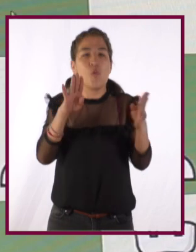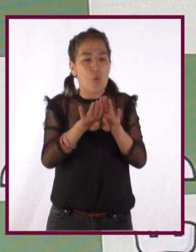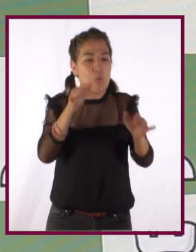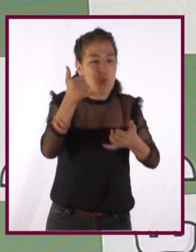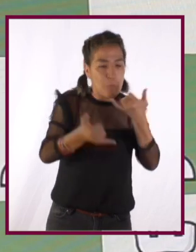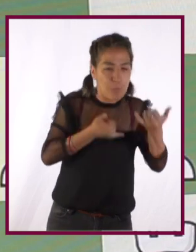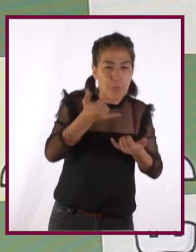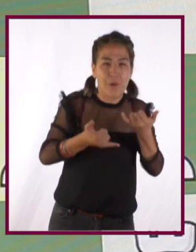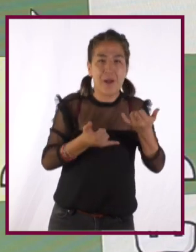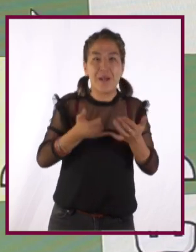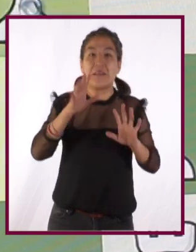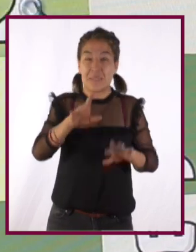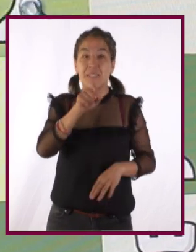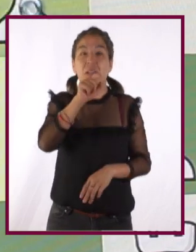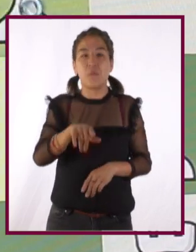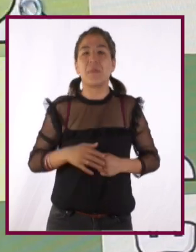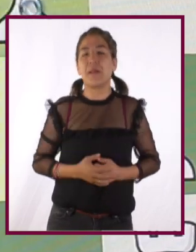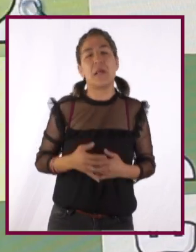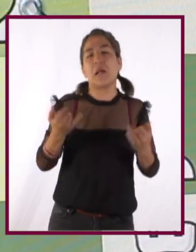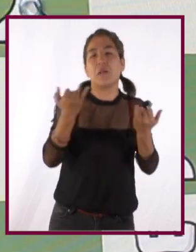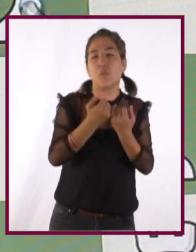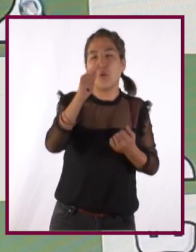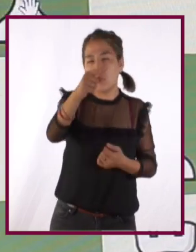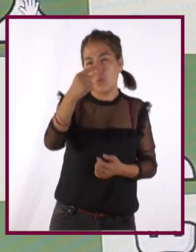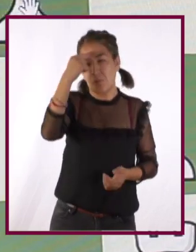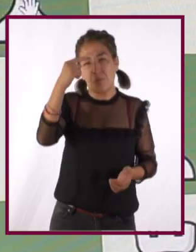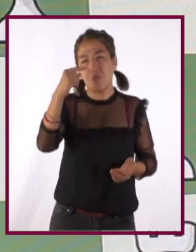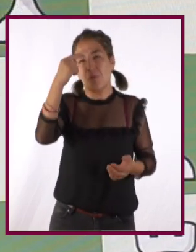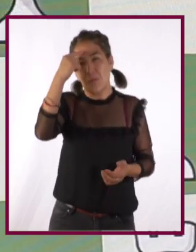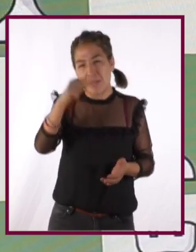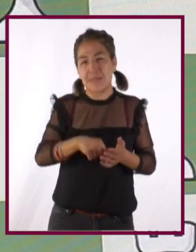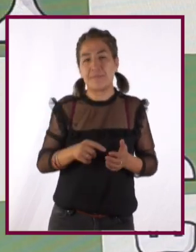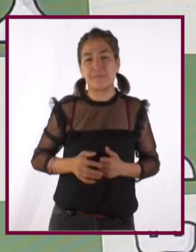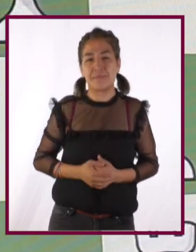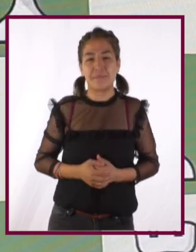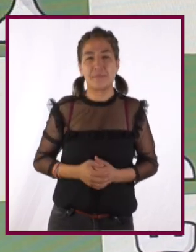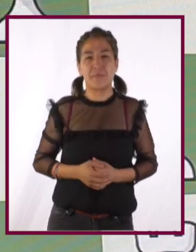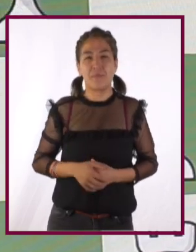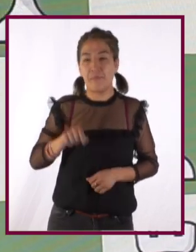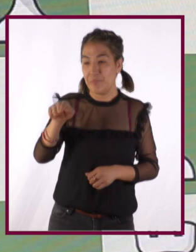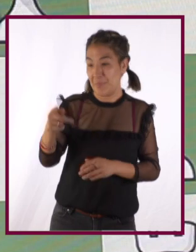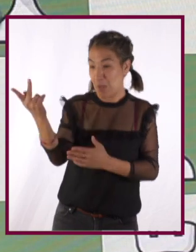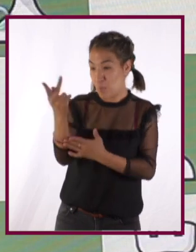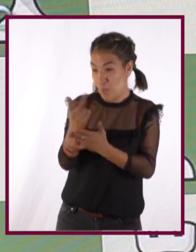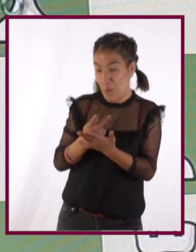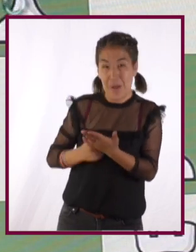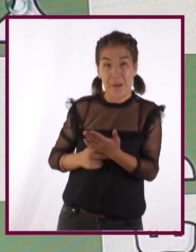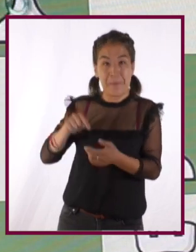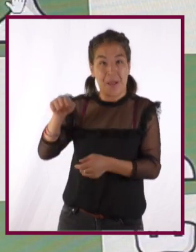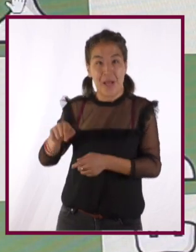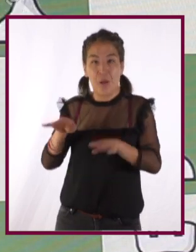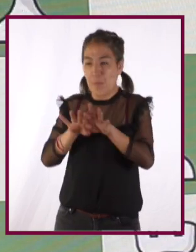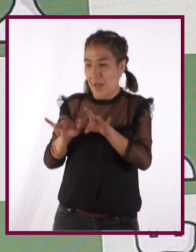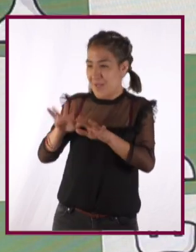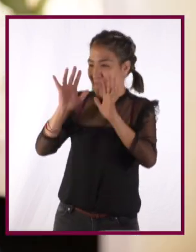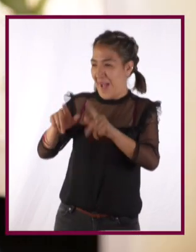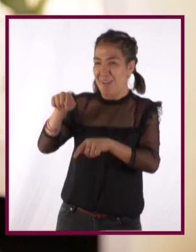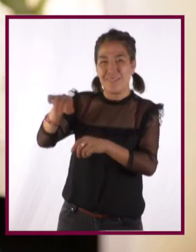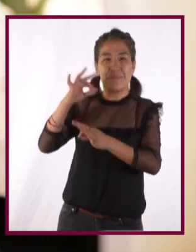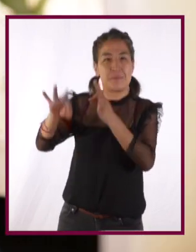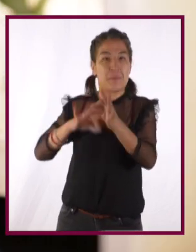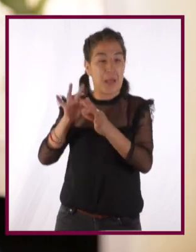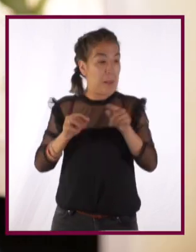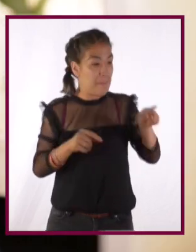estado del juego y aparte no es lo mismo tener el programa en el juego que